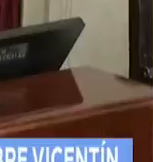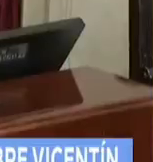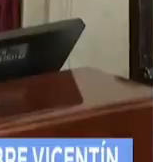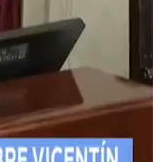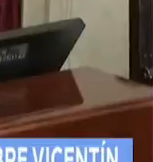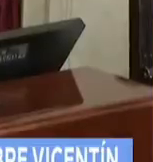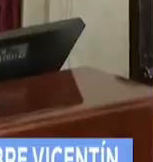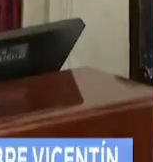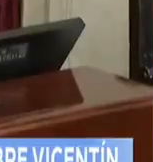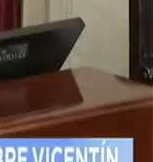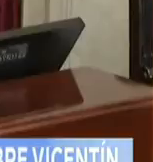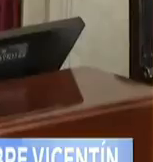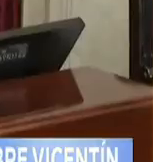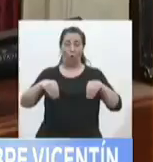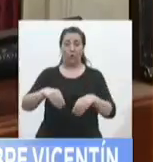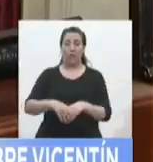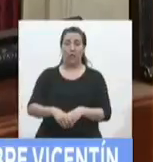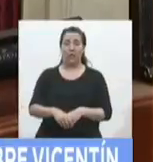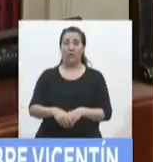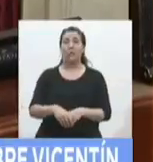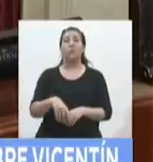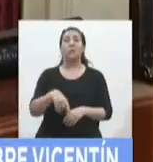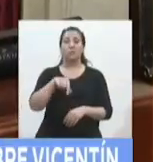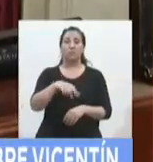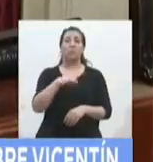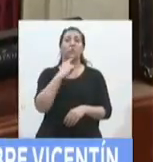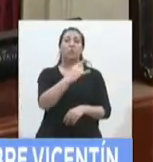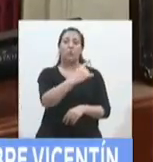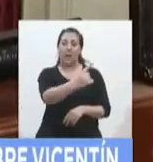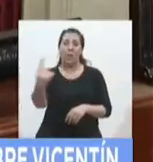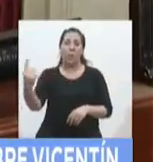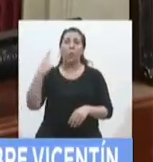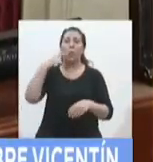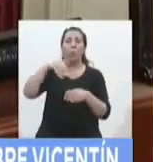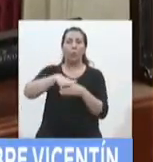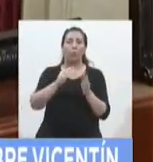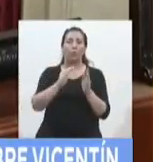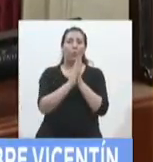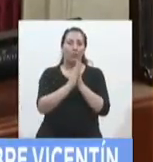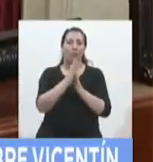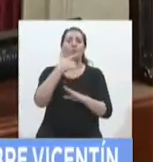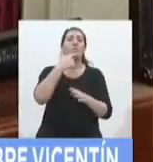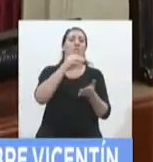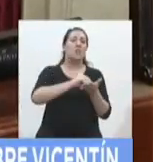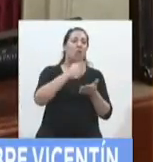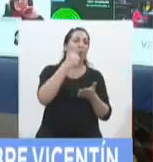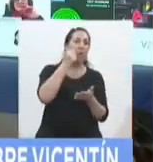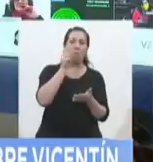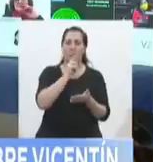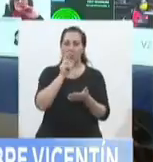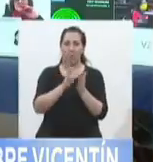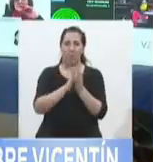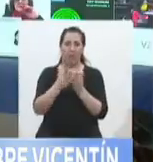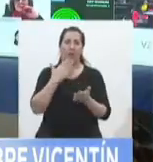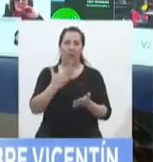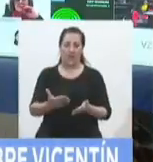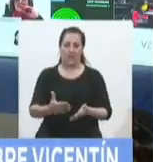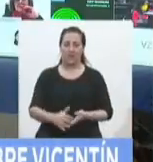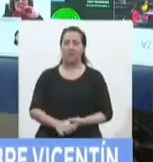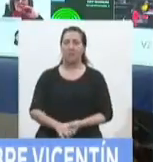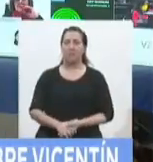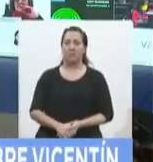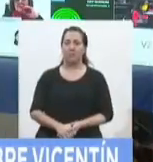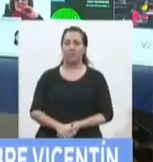ha hecho la señora presidenta como dueña de casa, como si fuera que está en su propio reinado? No solamente no concedió el uso de la